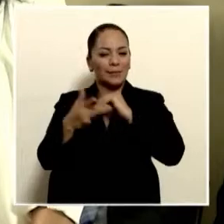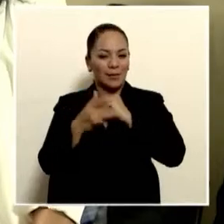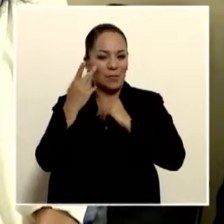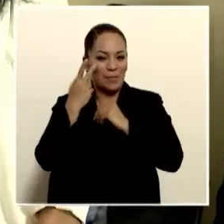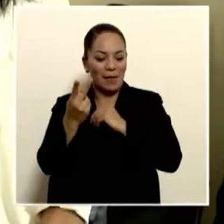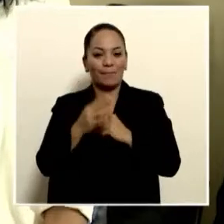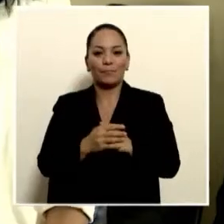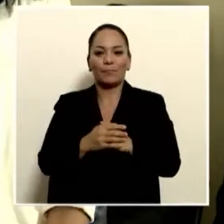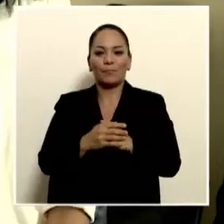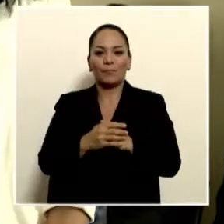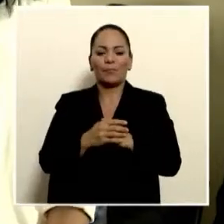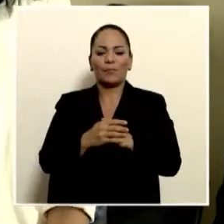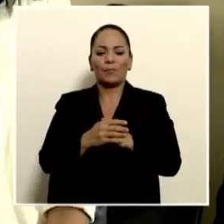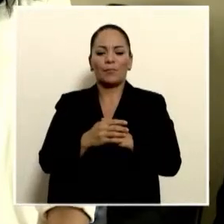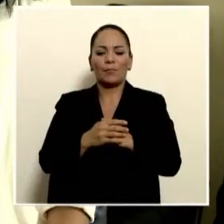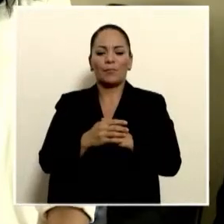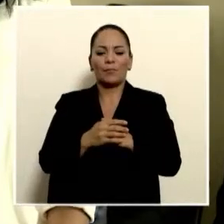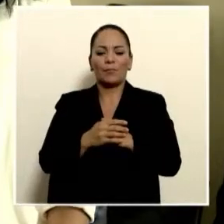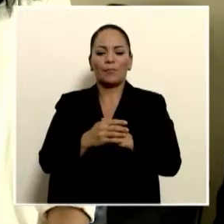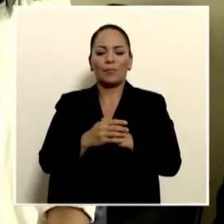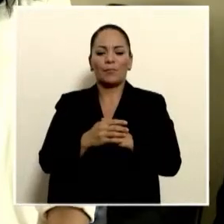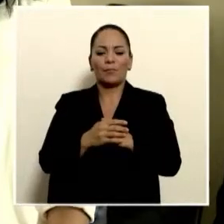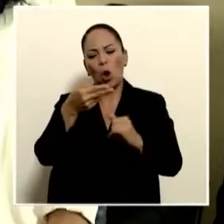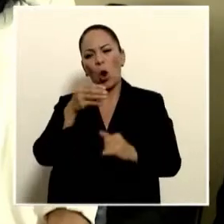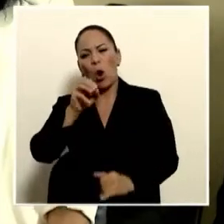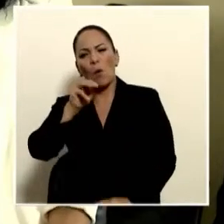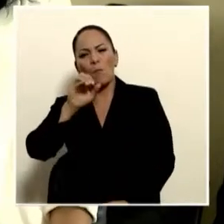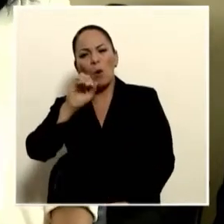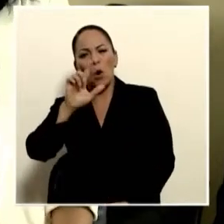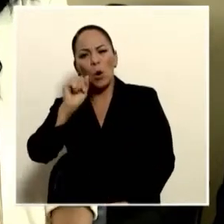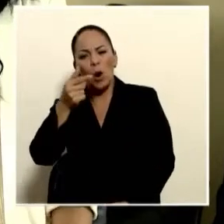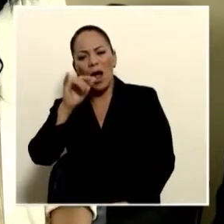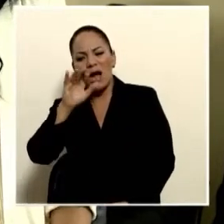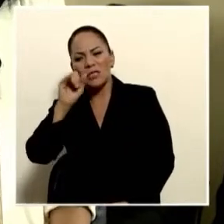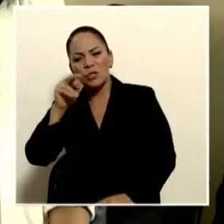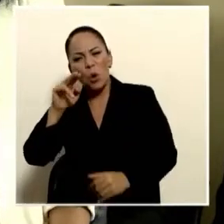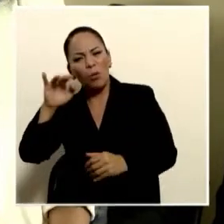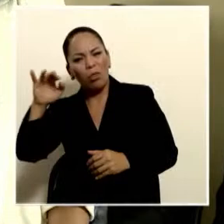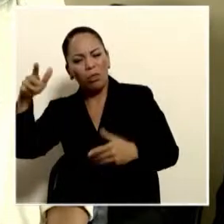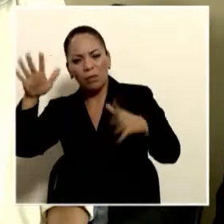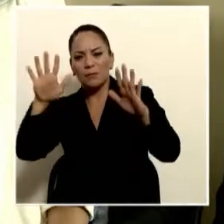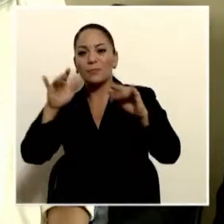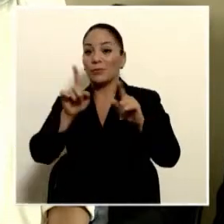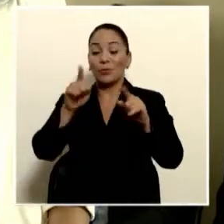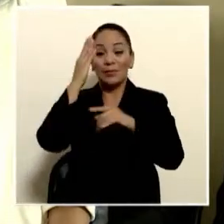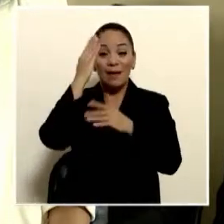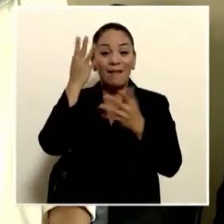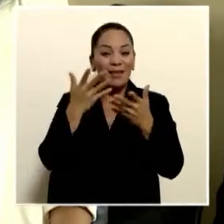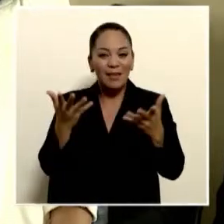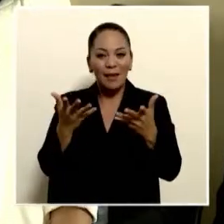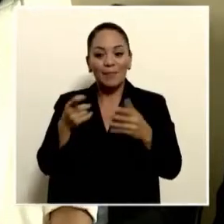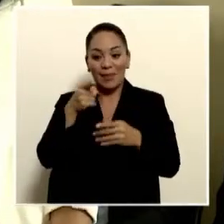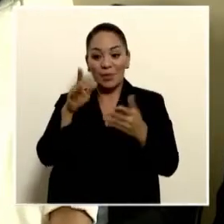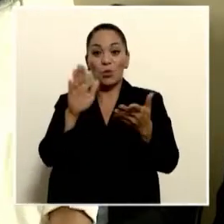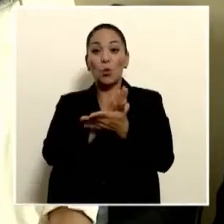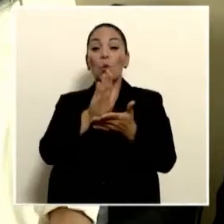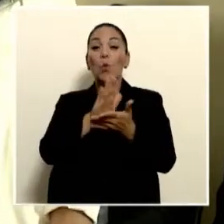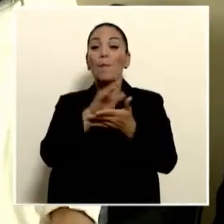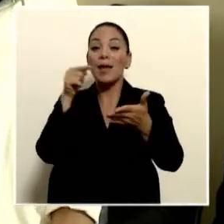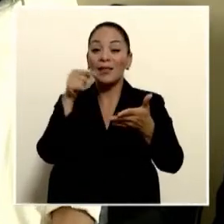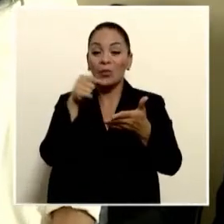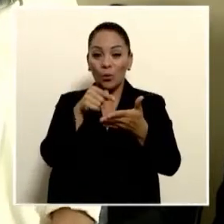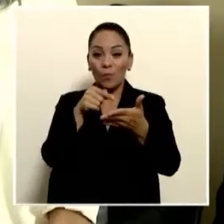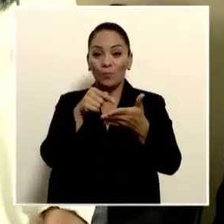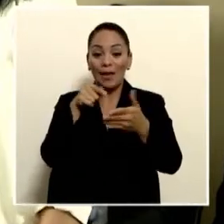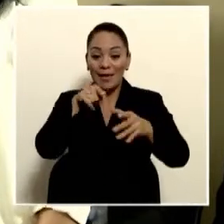técnicos, homologación de tal y tal cosa. ¿Saben qué? Este decreto lo teníamos,